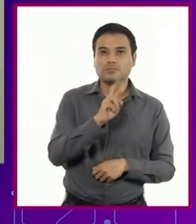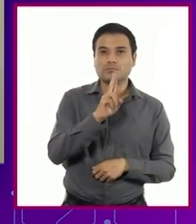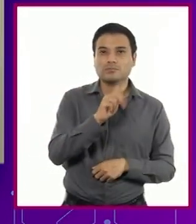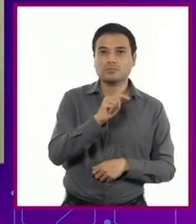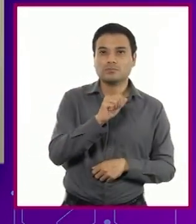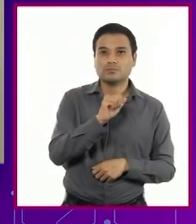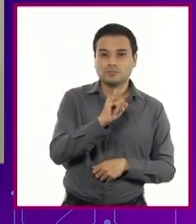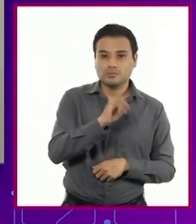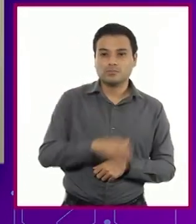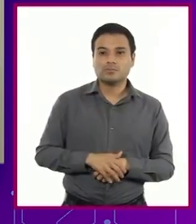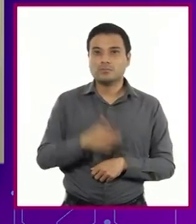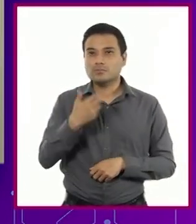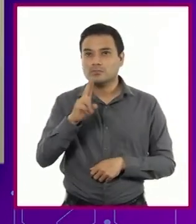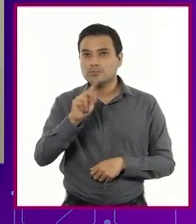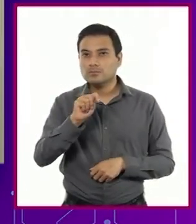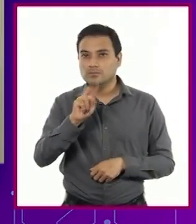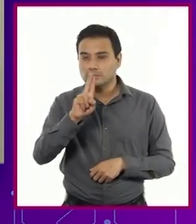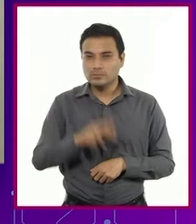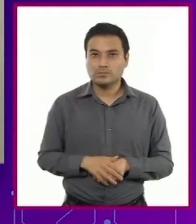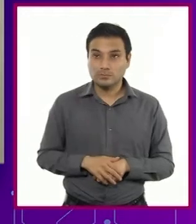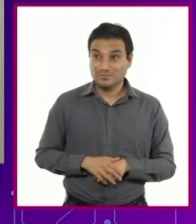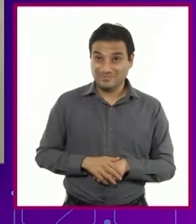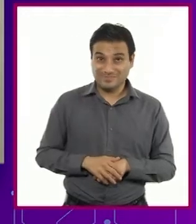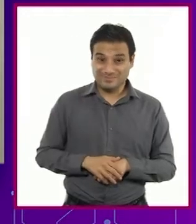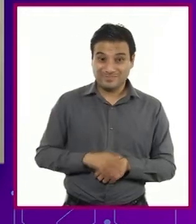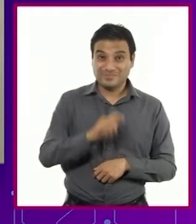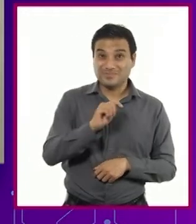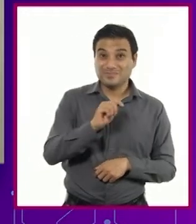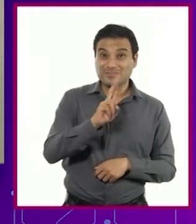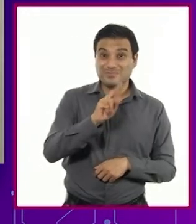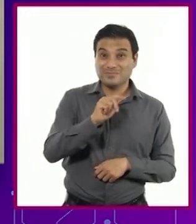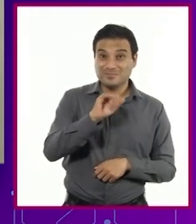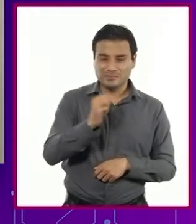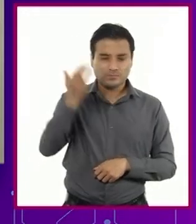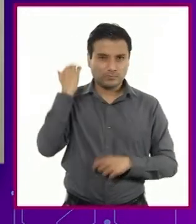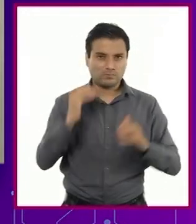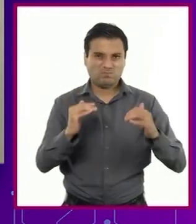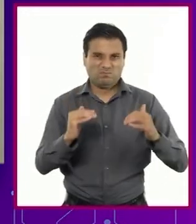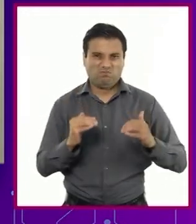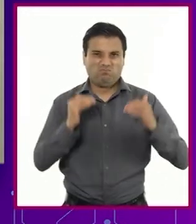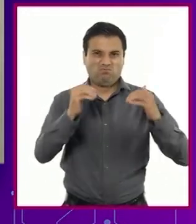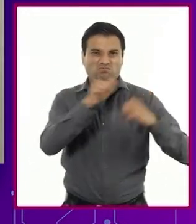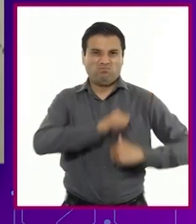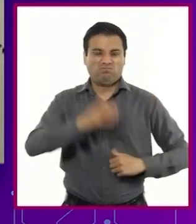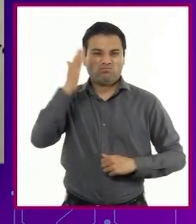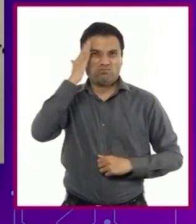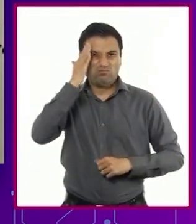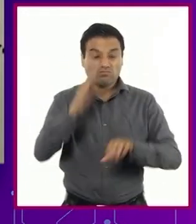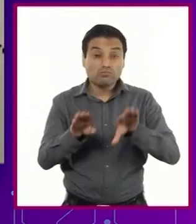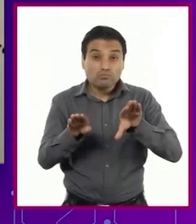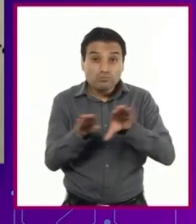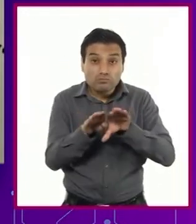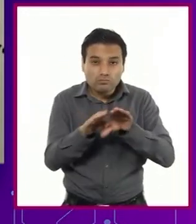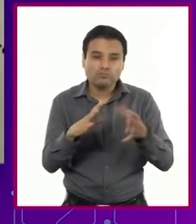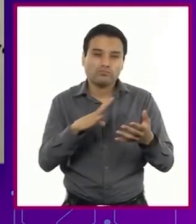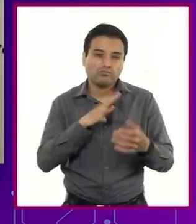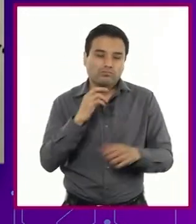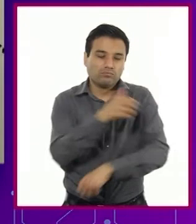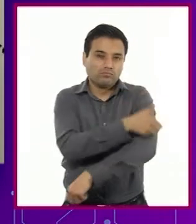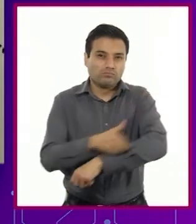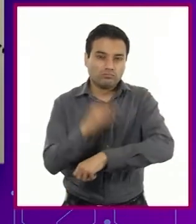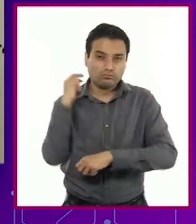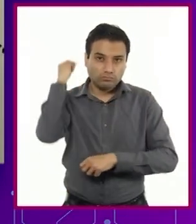Hutu. Durante siglos, los Tutsis habían gobernado el país por medio de una monarquía, hasta que,